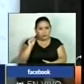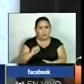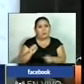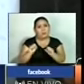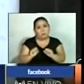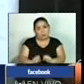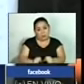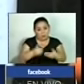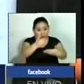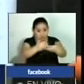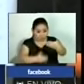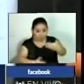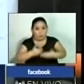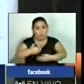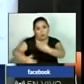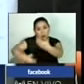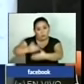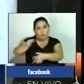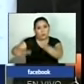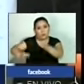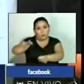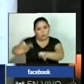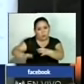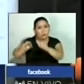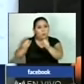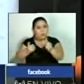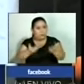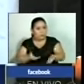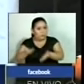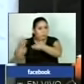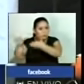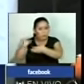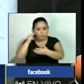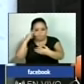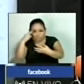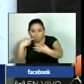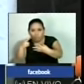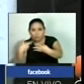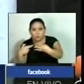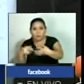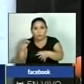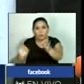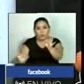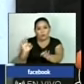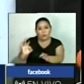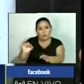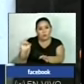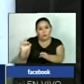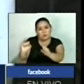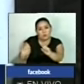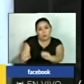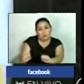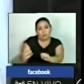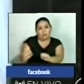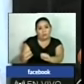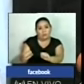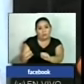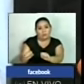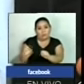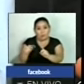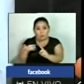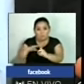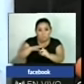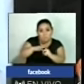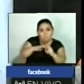y que este proceso sea diluido o verificado en los tribunales comunes, que para efectos de